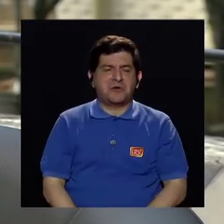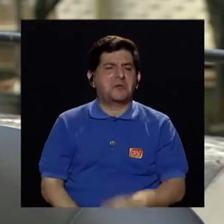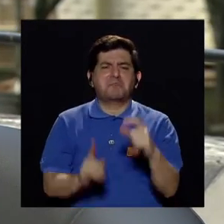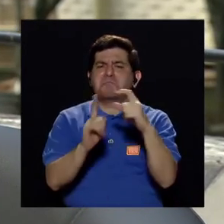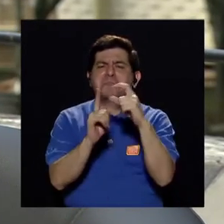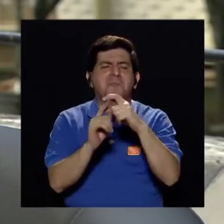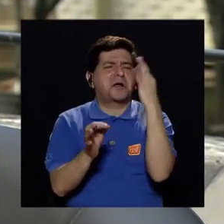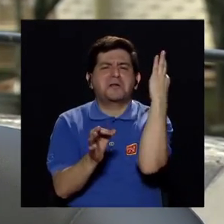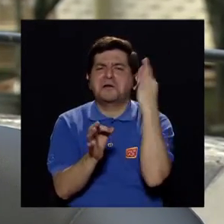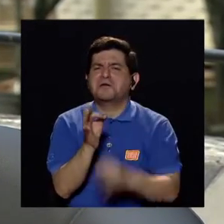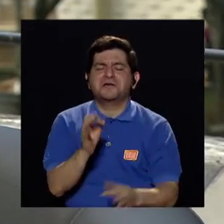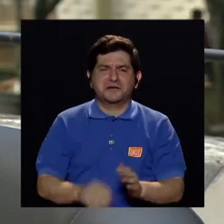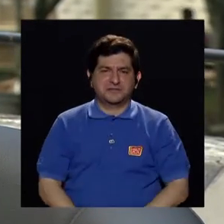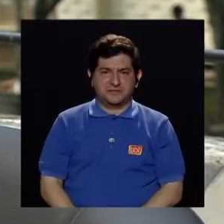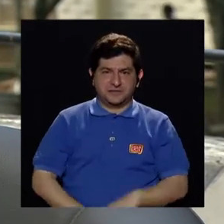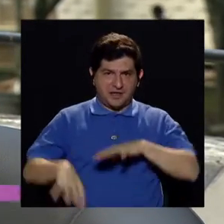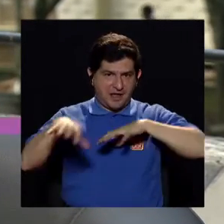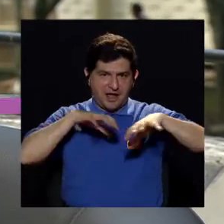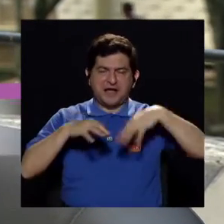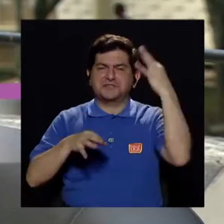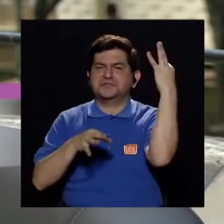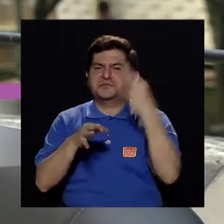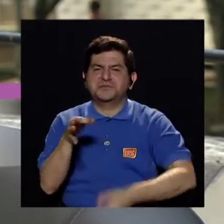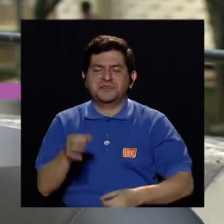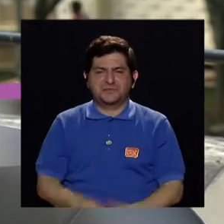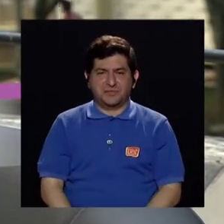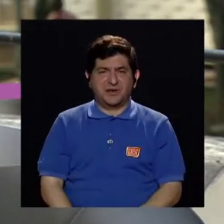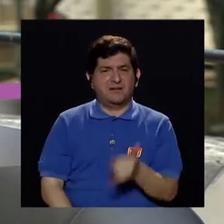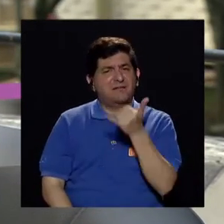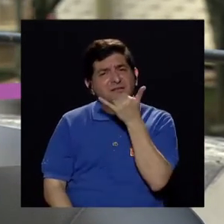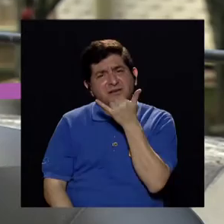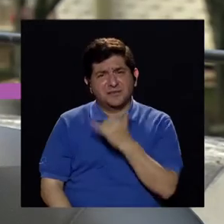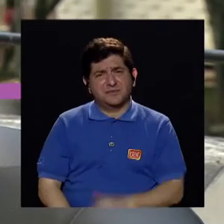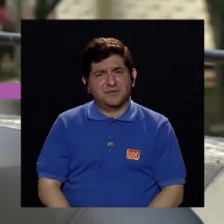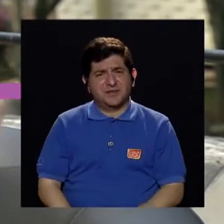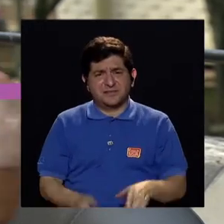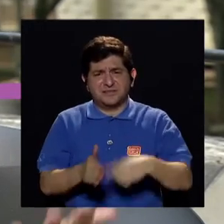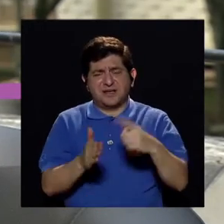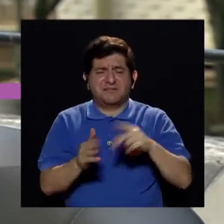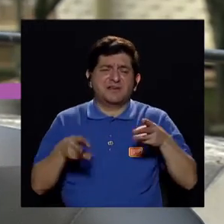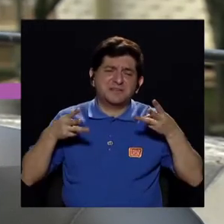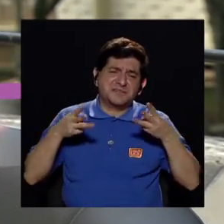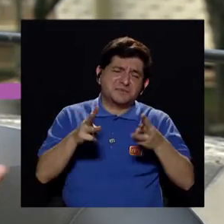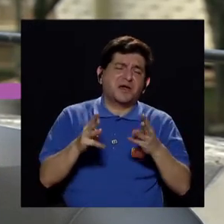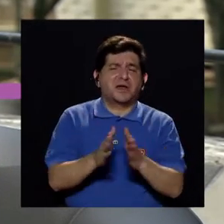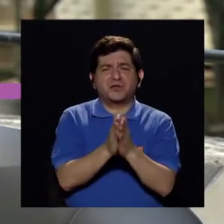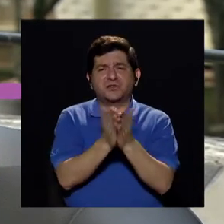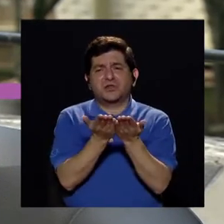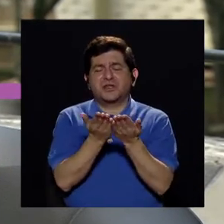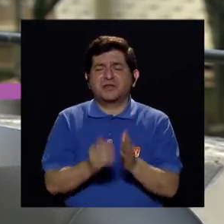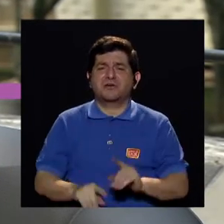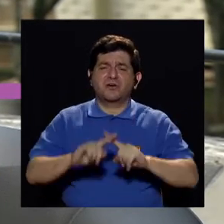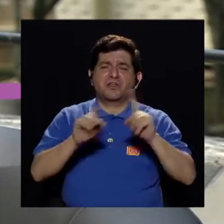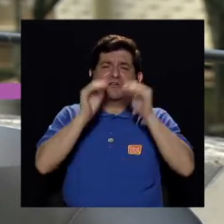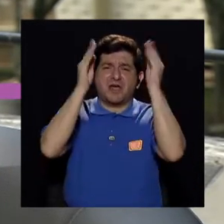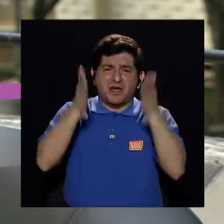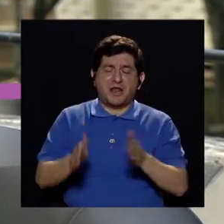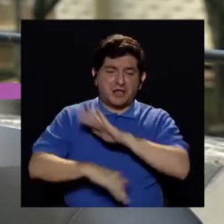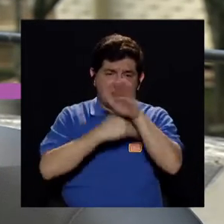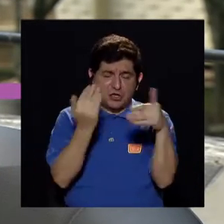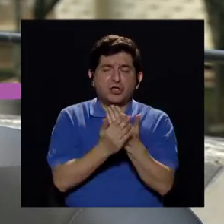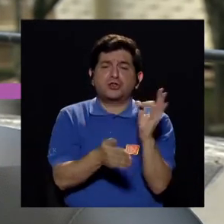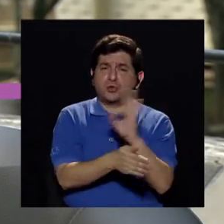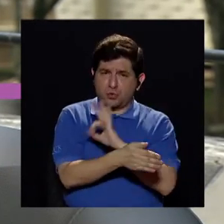palabras simples, en acciones simples. Porque ¿qué es lo que pasa con algunos métodos o libros o maestros? Que